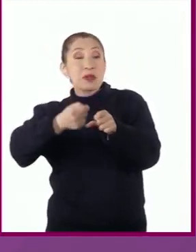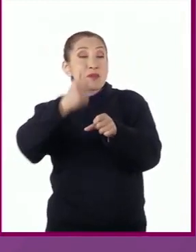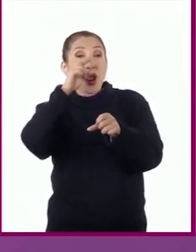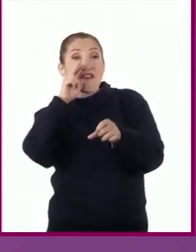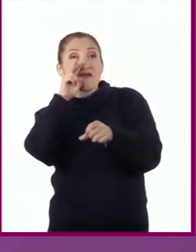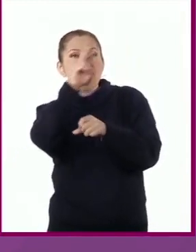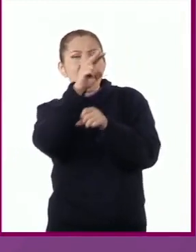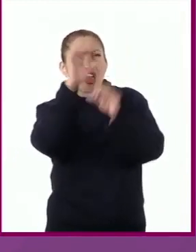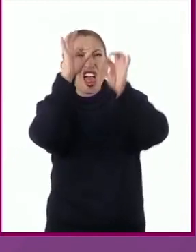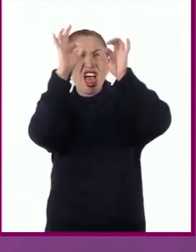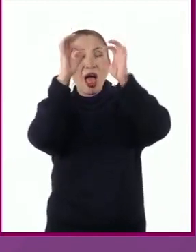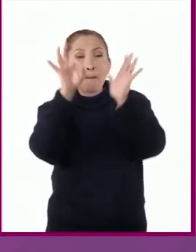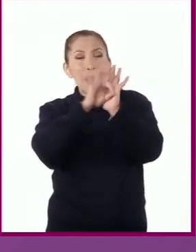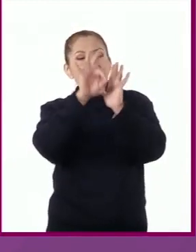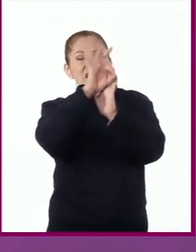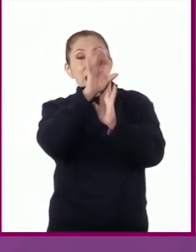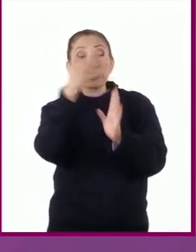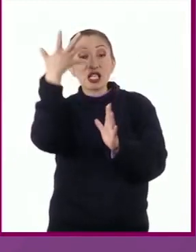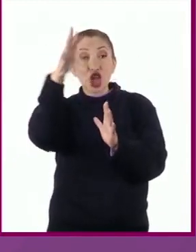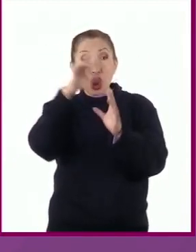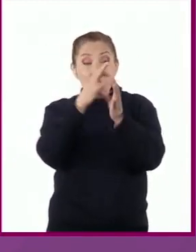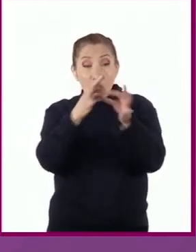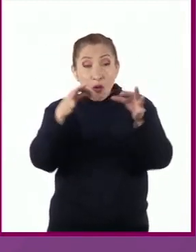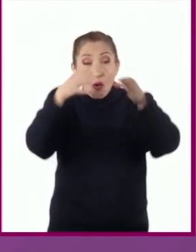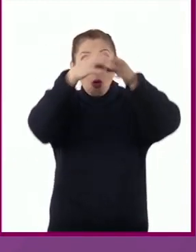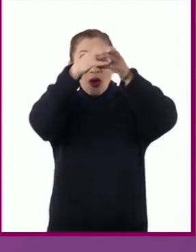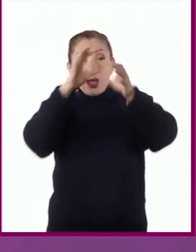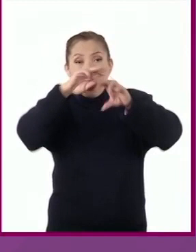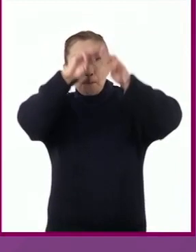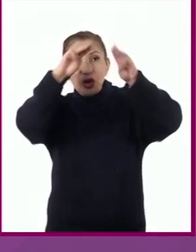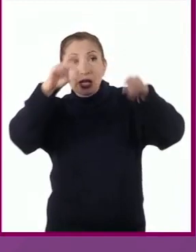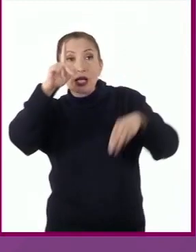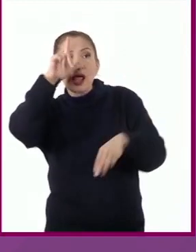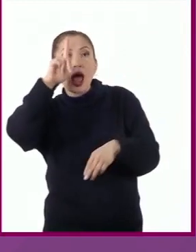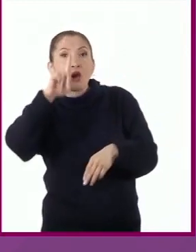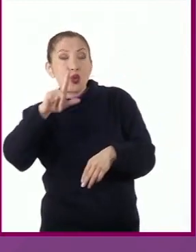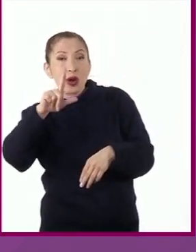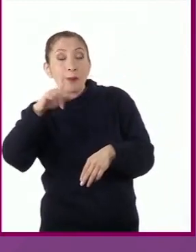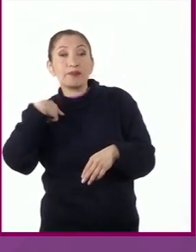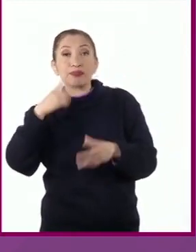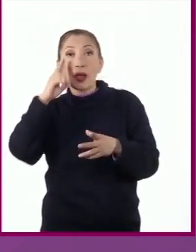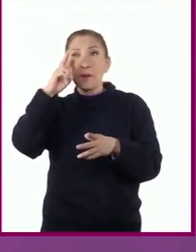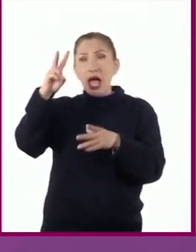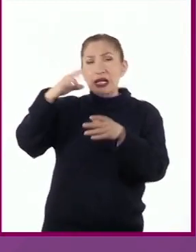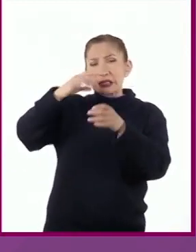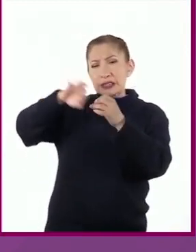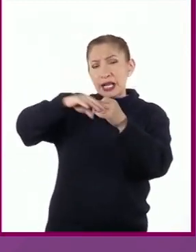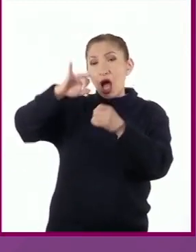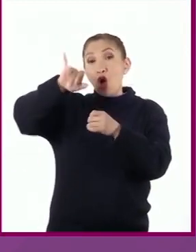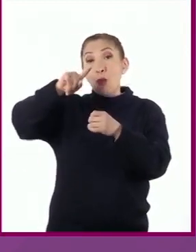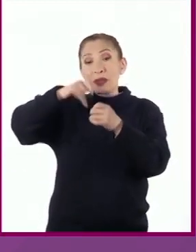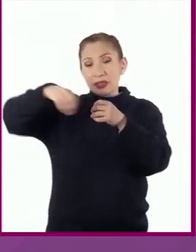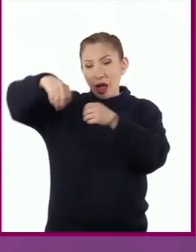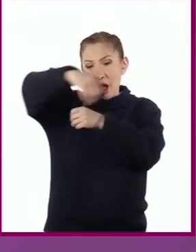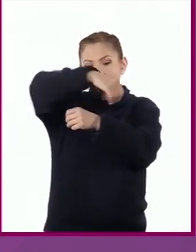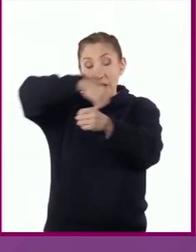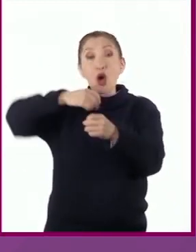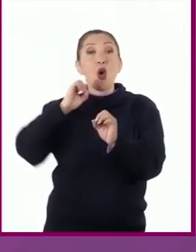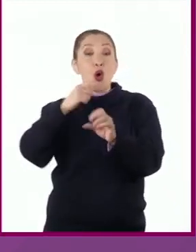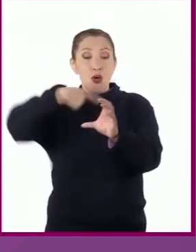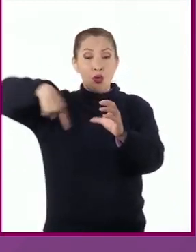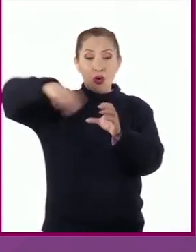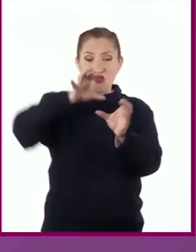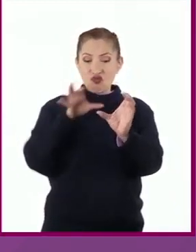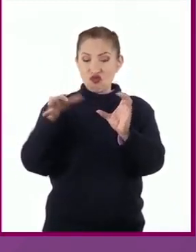las manchas solares, los cráteres y montañas lunares, los satélites de Júpiter y los anillos de